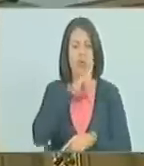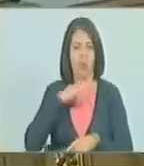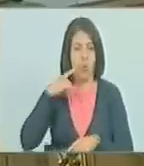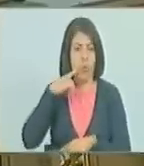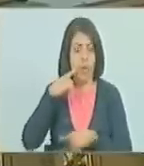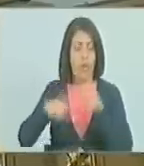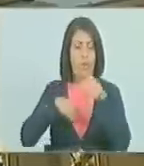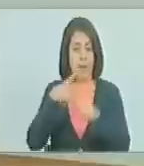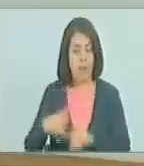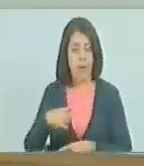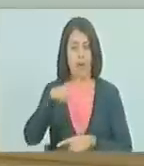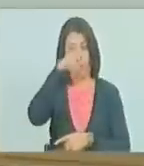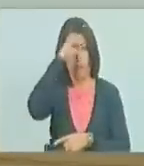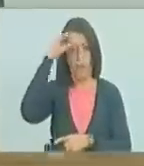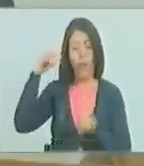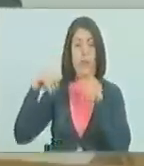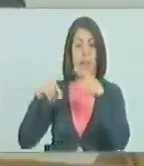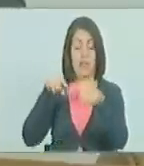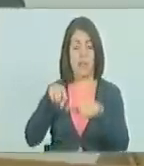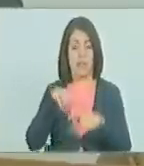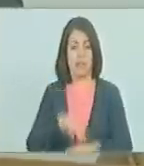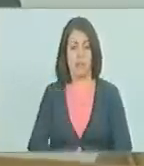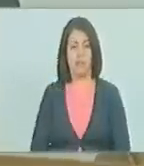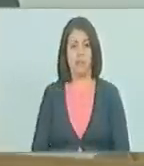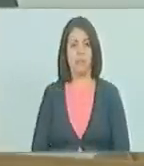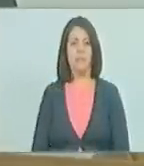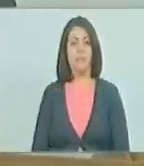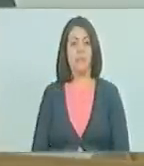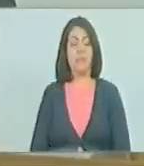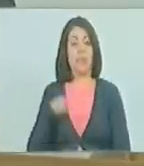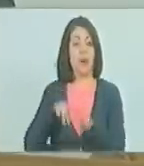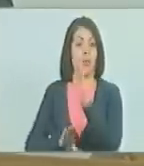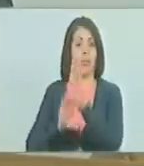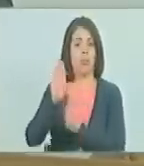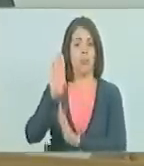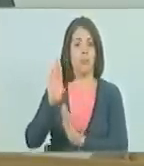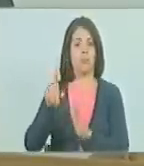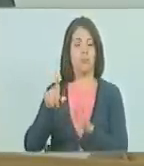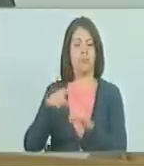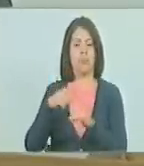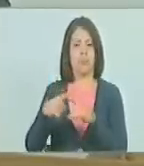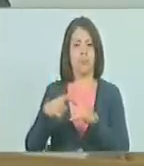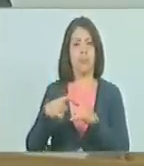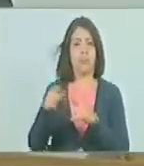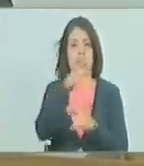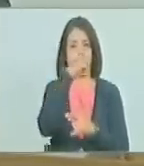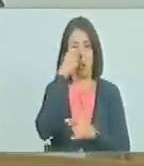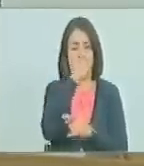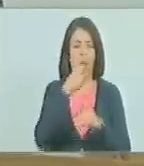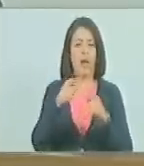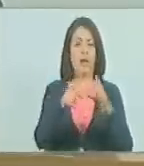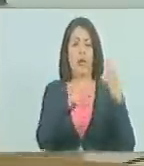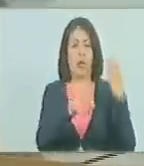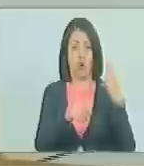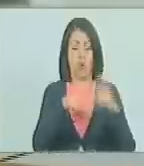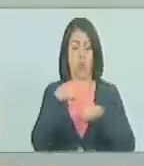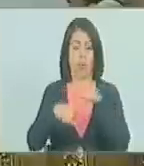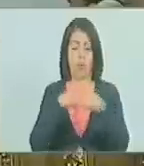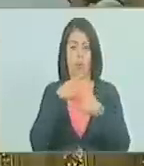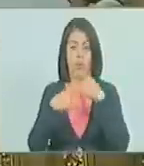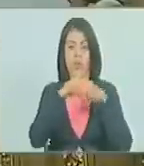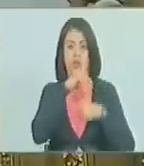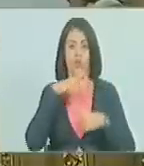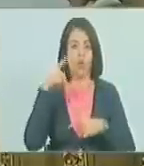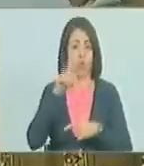después Donald Trump sale diciendo que habían aumentado el cultivo y el tráfico de drogas en Colombia inmediatamente después de que Duque